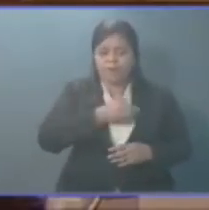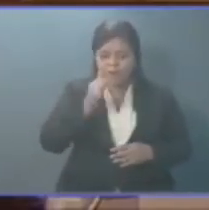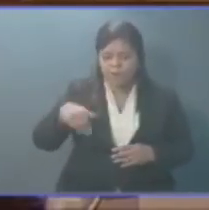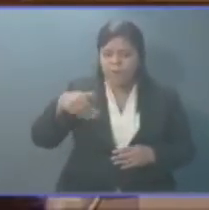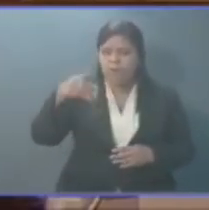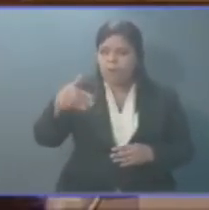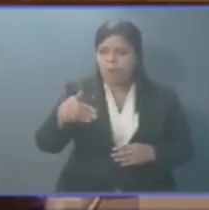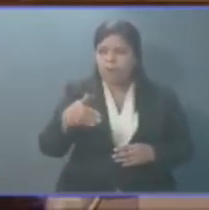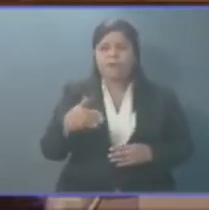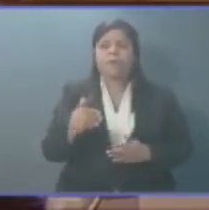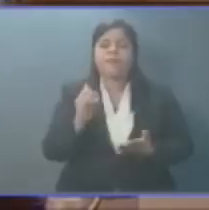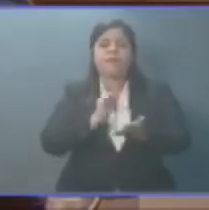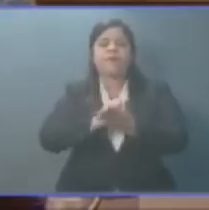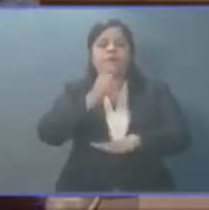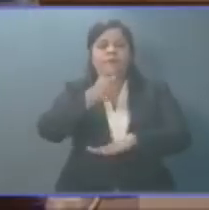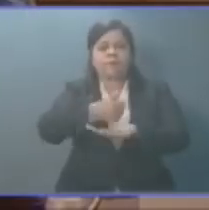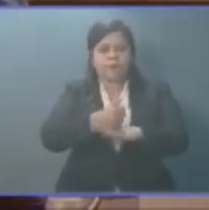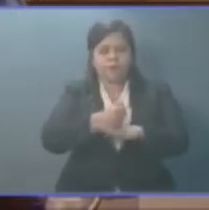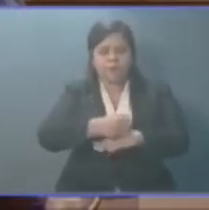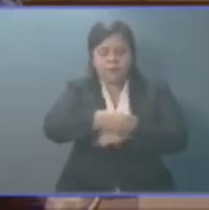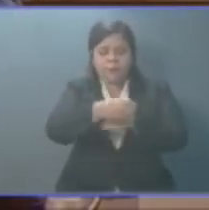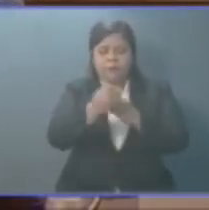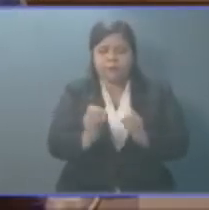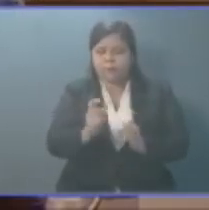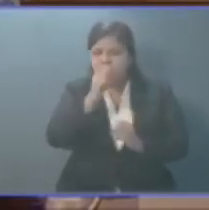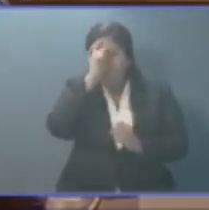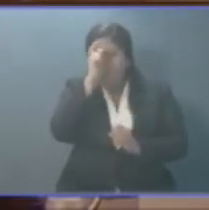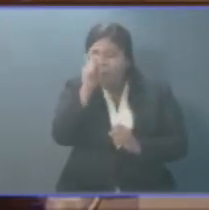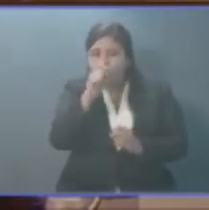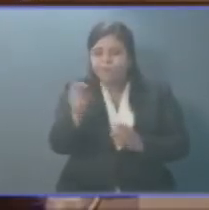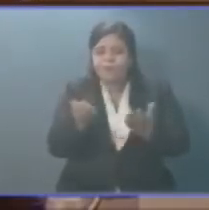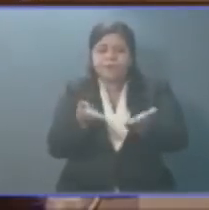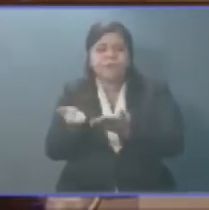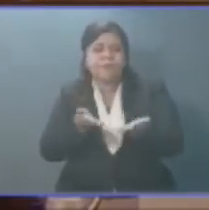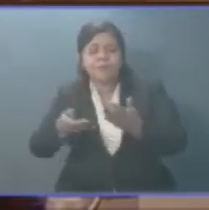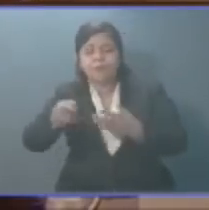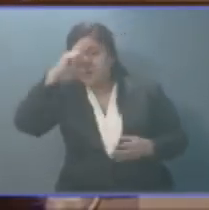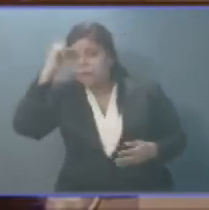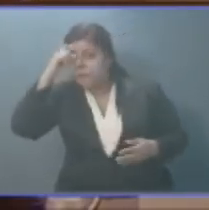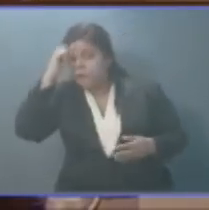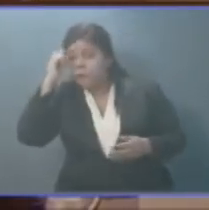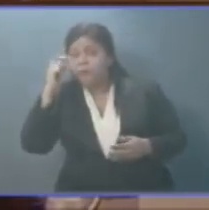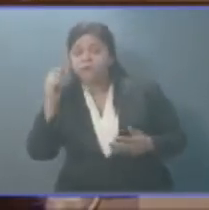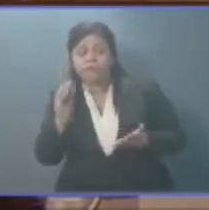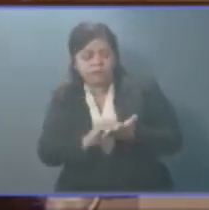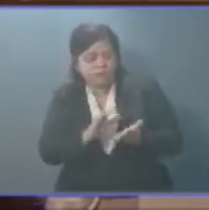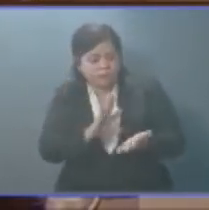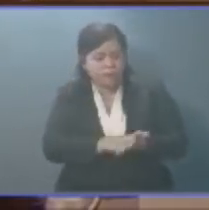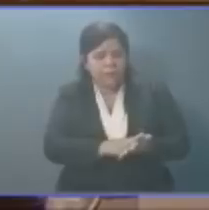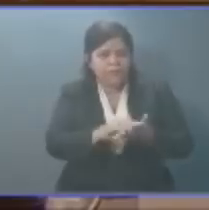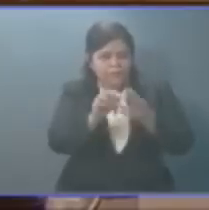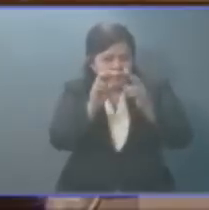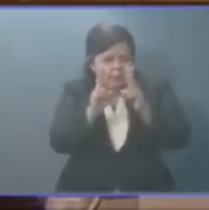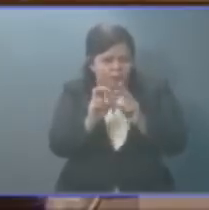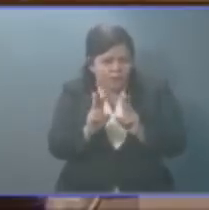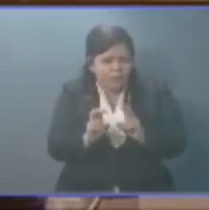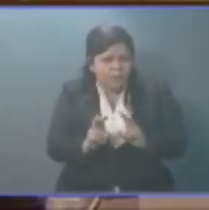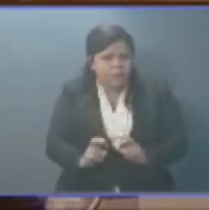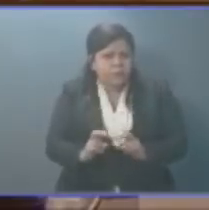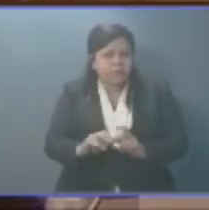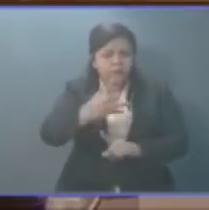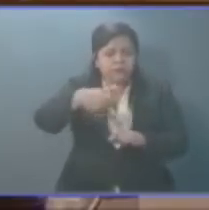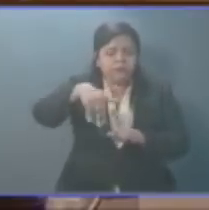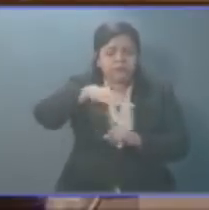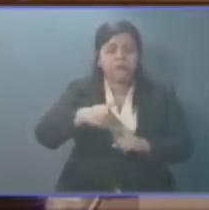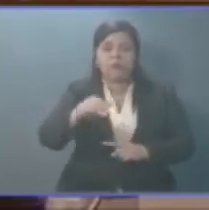hemos creado la unidad de inteligencia del mercado laboral, que no solamente contempla el diagnóstico situacional del mercado laboral en